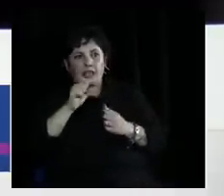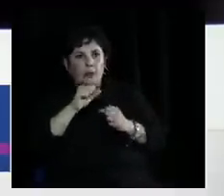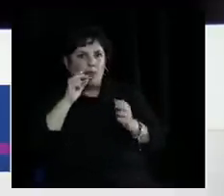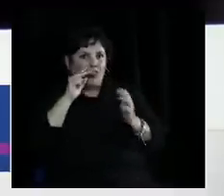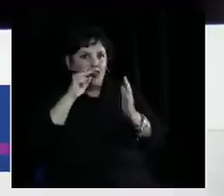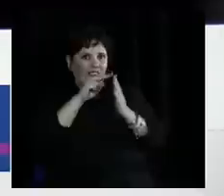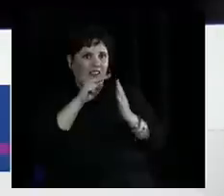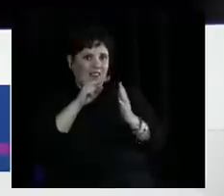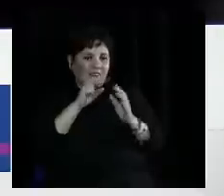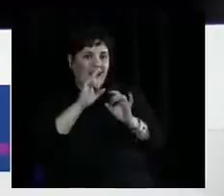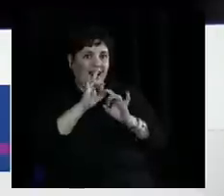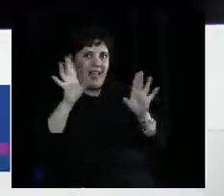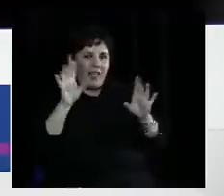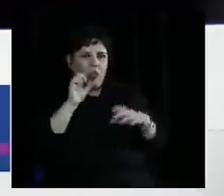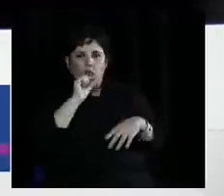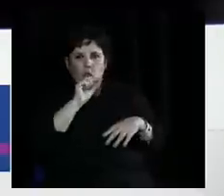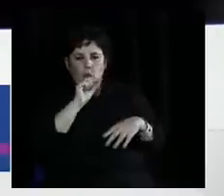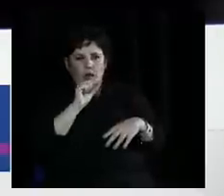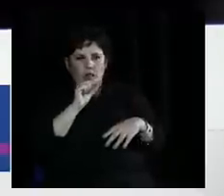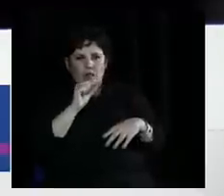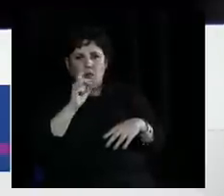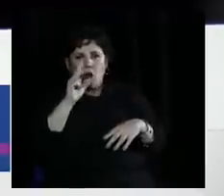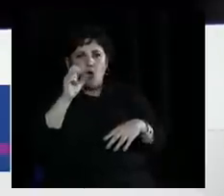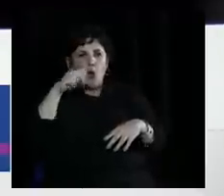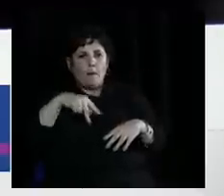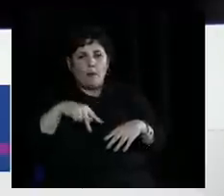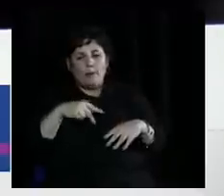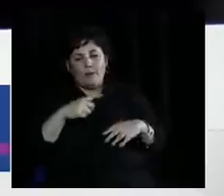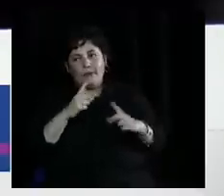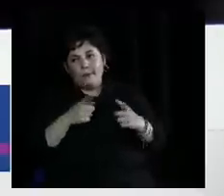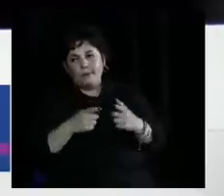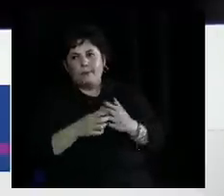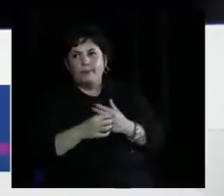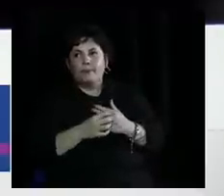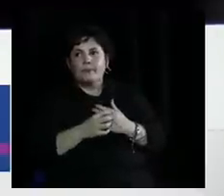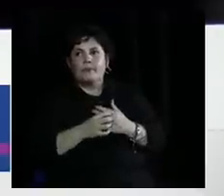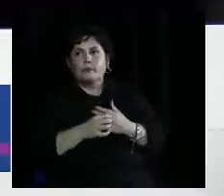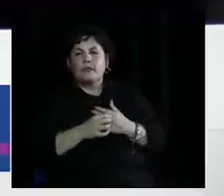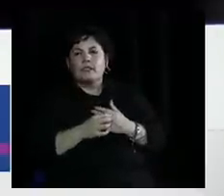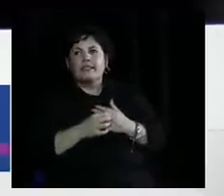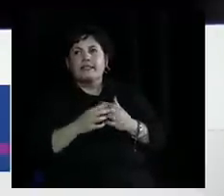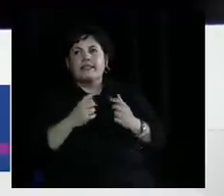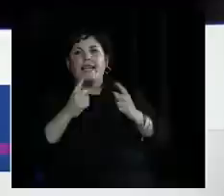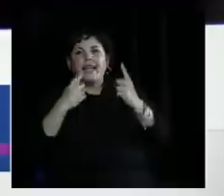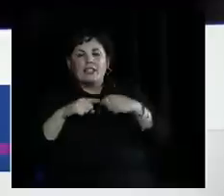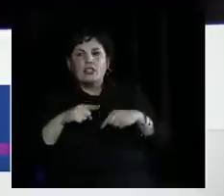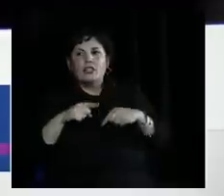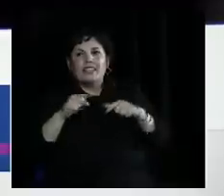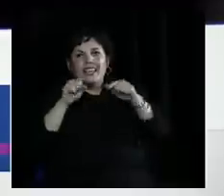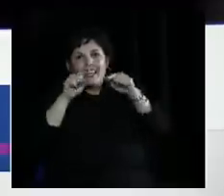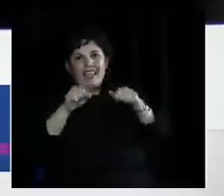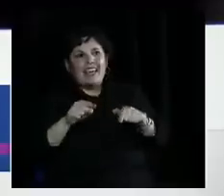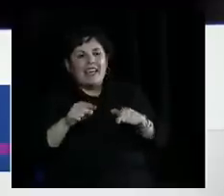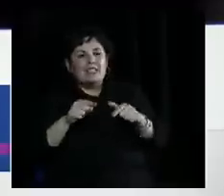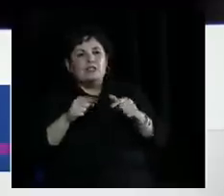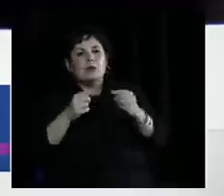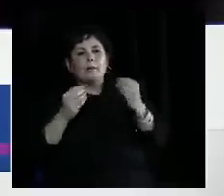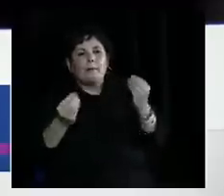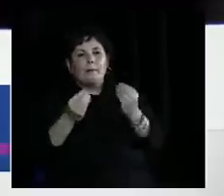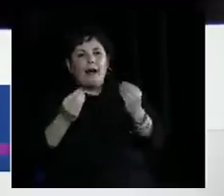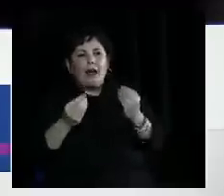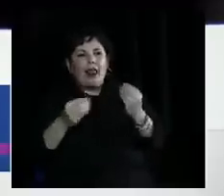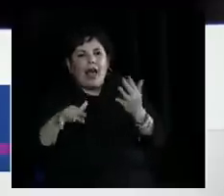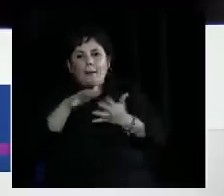redes sociales, es cada vez más habitual, lamentablemente también, ¿no? Y eso lleva, por un lado, a generar